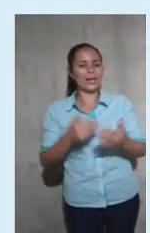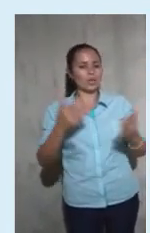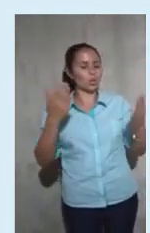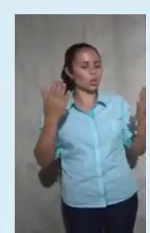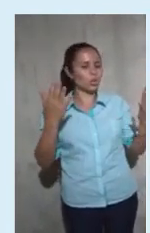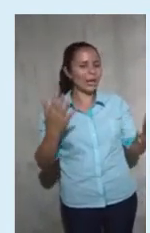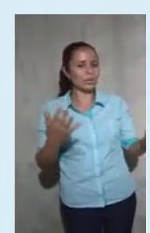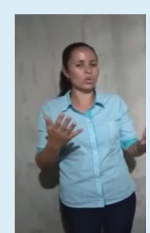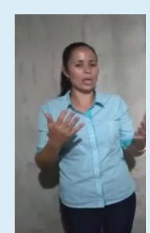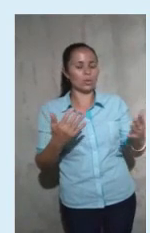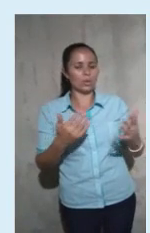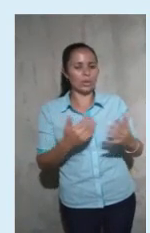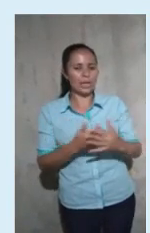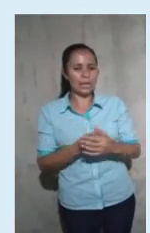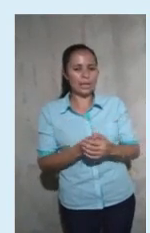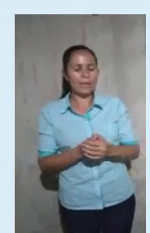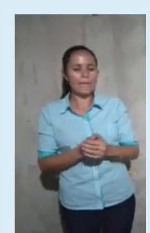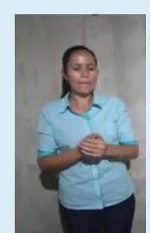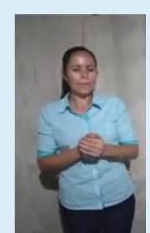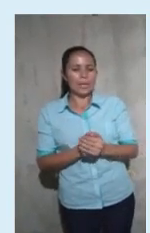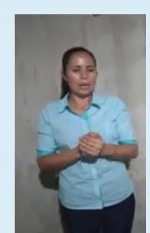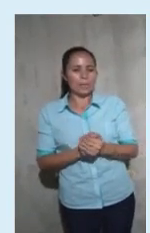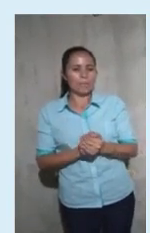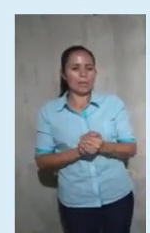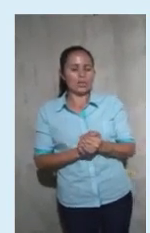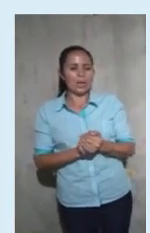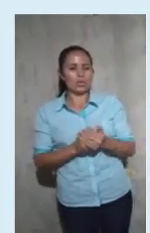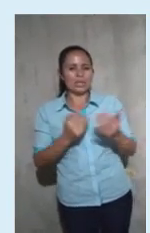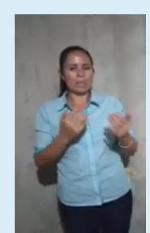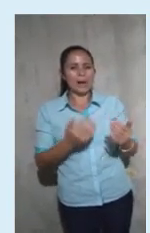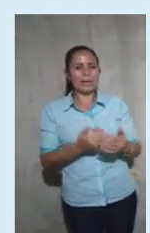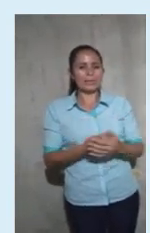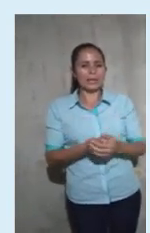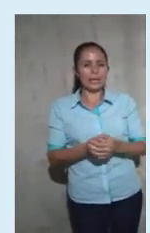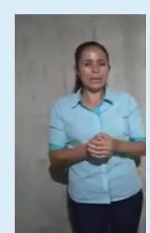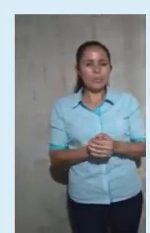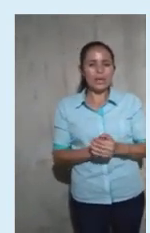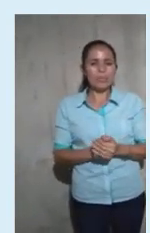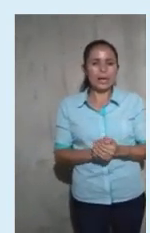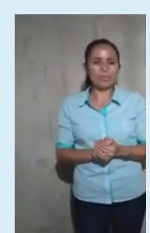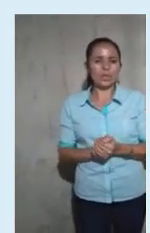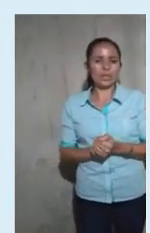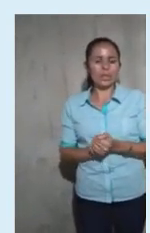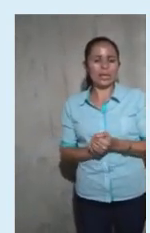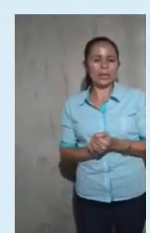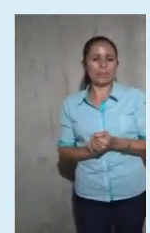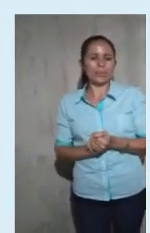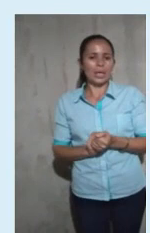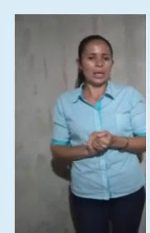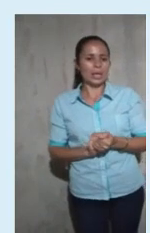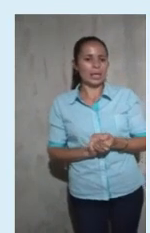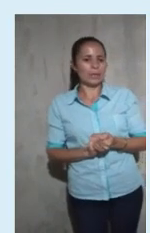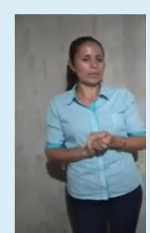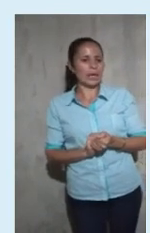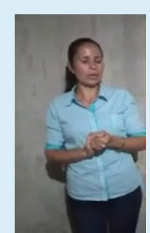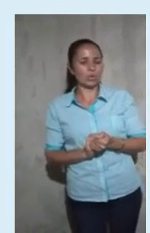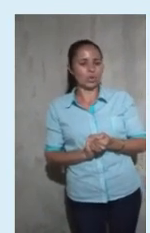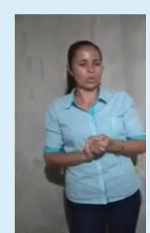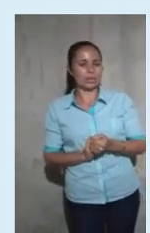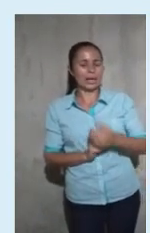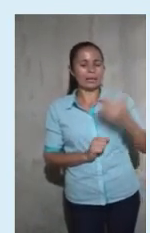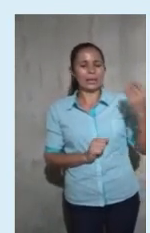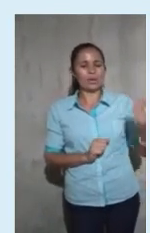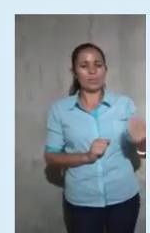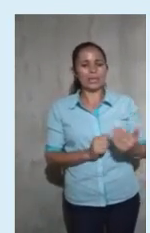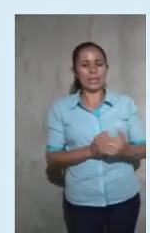vemos cuáles son los datos que contiene. Vamos a observar ese ejemplo, ahí miramos que tiene